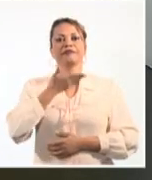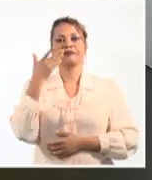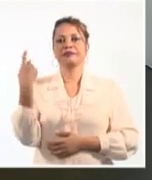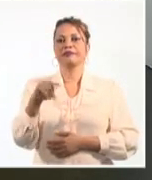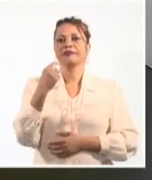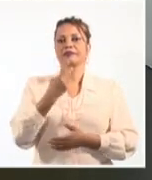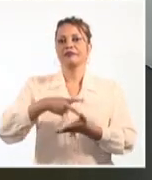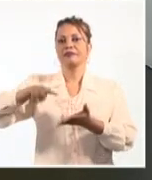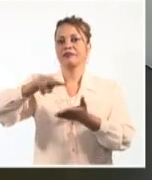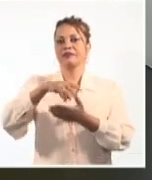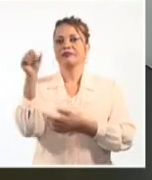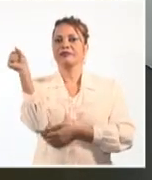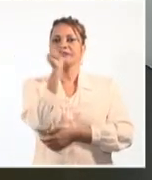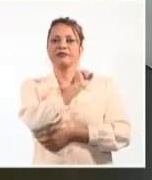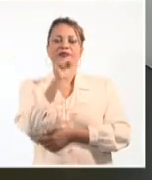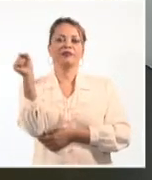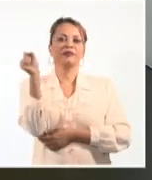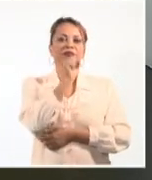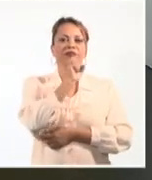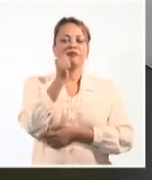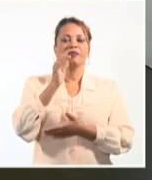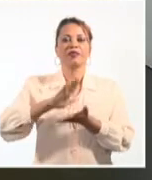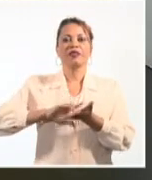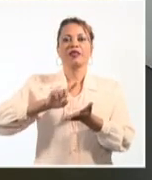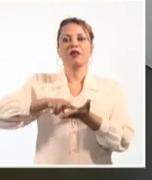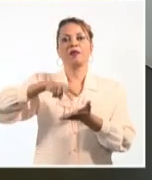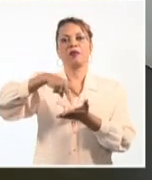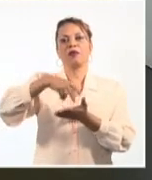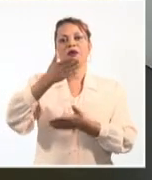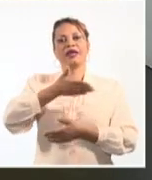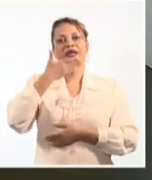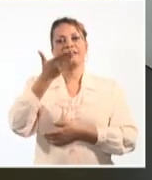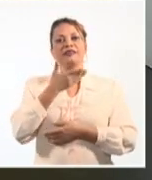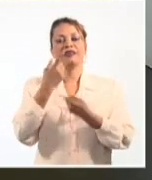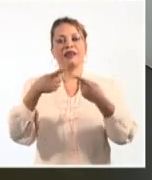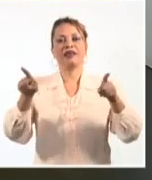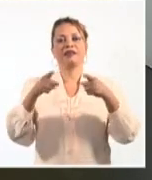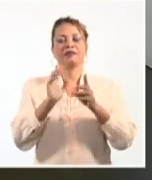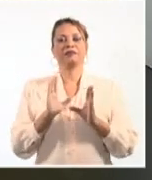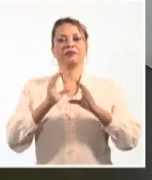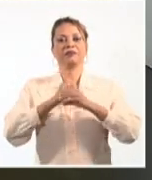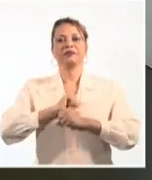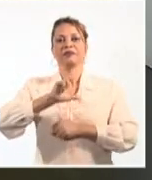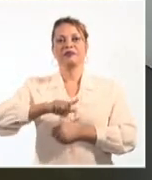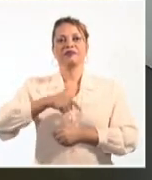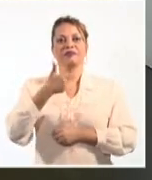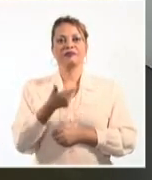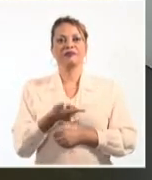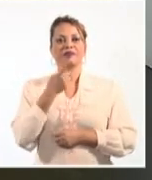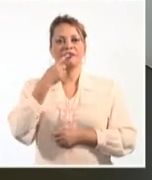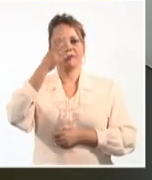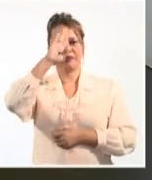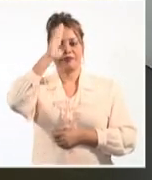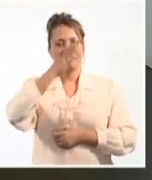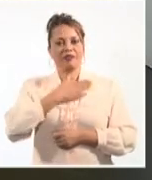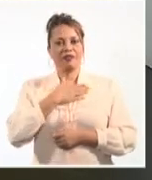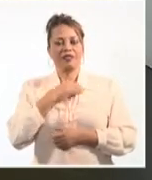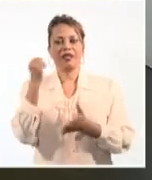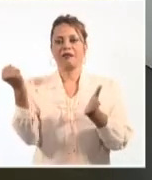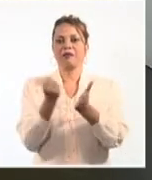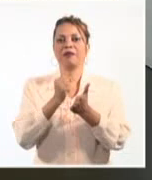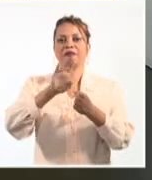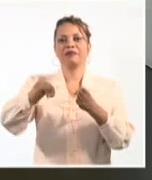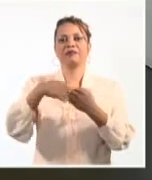bolero, identidad, emoción y poesía hechas canción, como patrimonio cultural inmaterial de la humanidad. Aprobada el 5